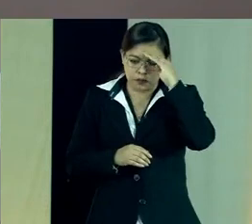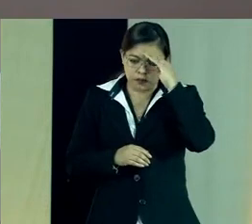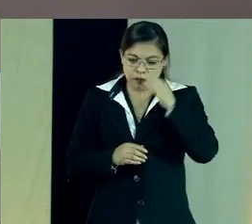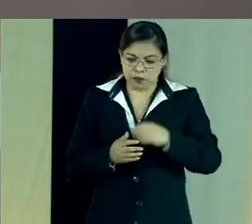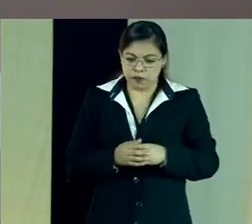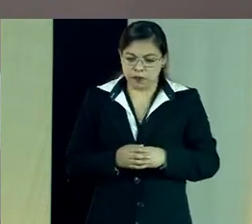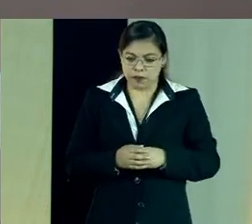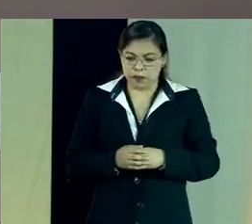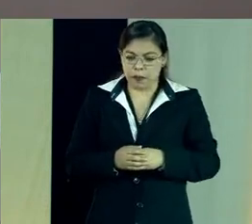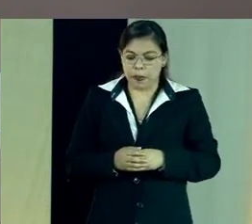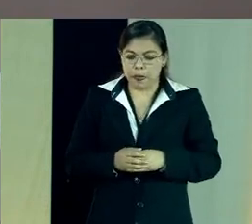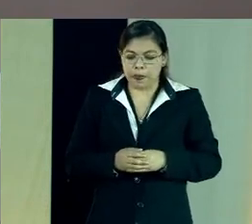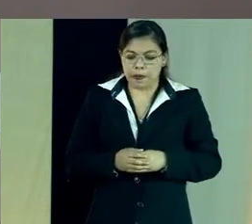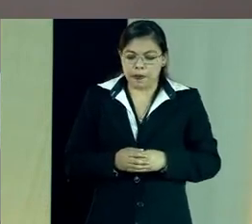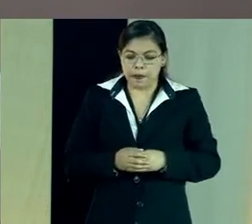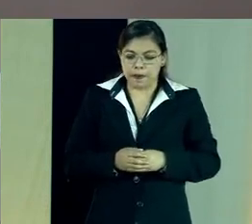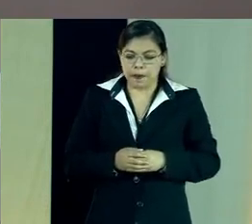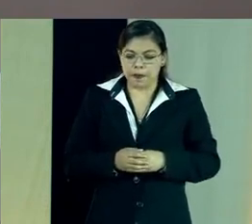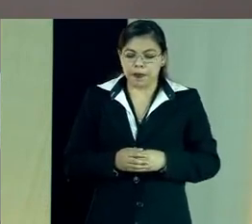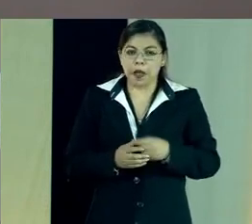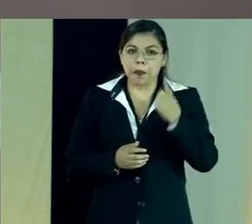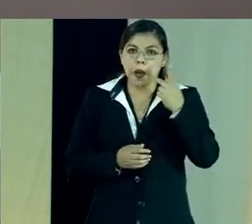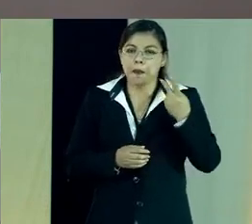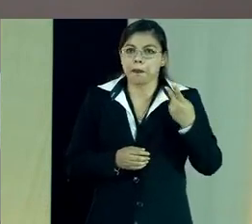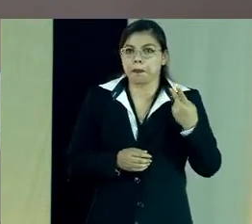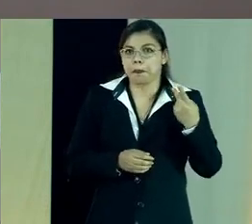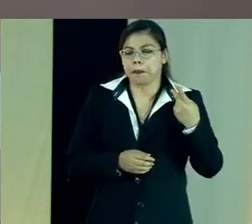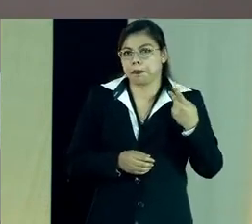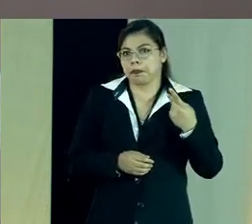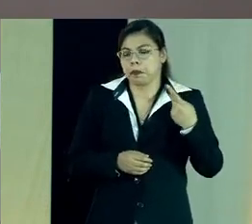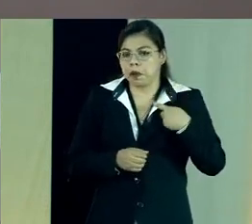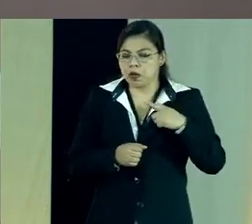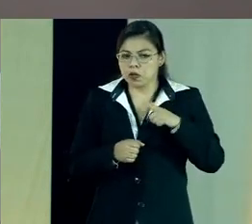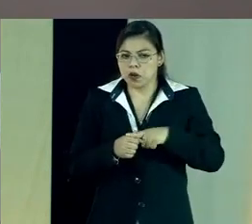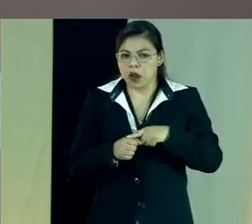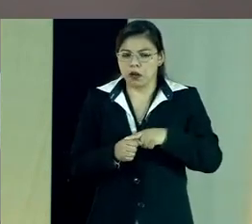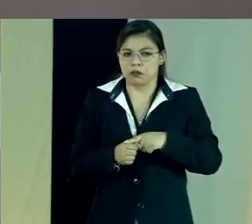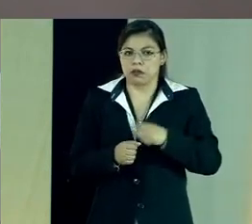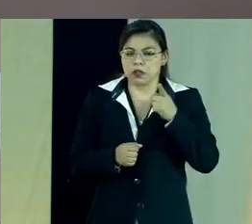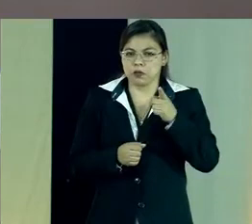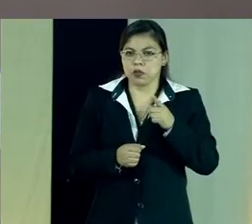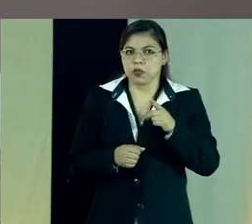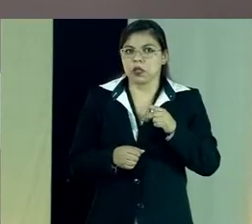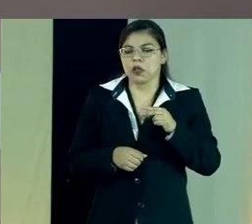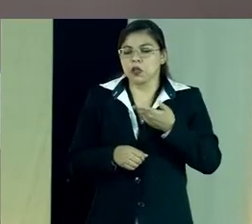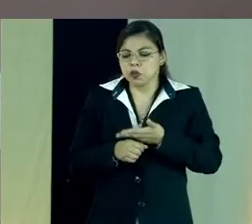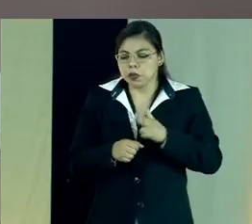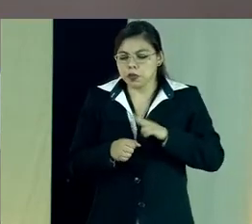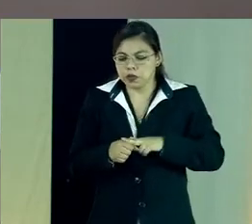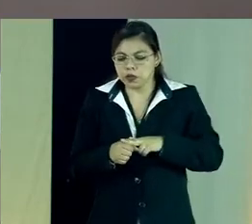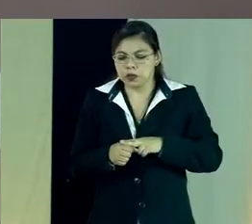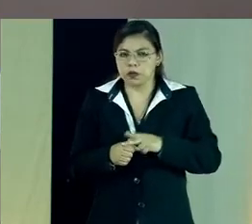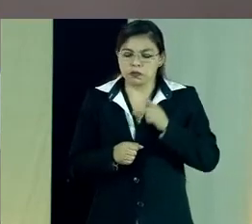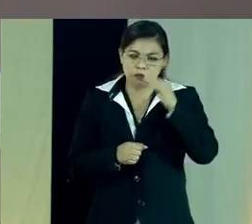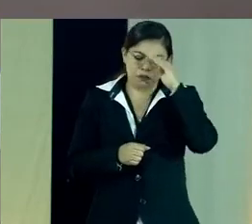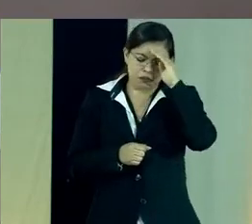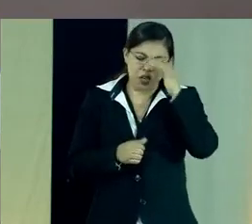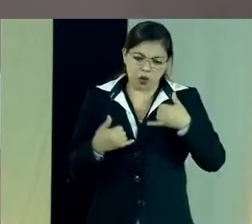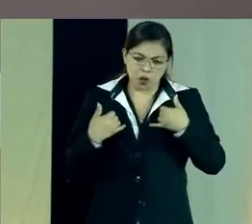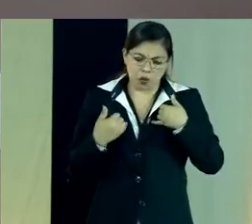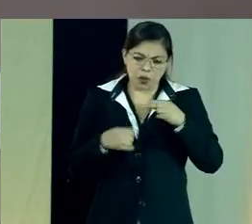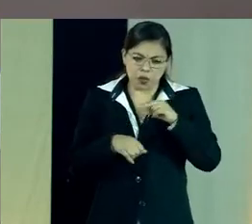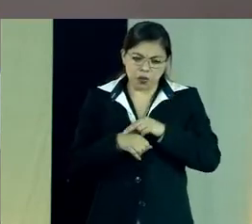de disney bolt para el personal de media docena de cuadernos para mí creo que los jóvenes médicos